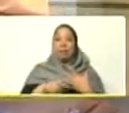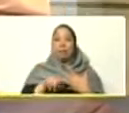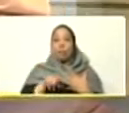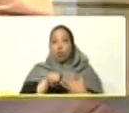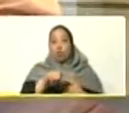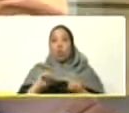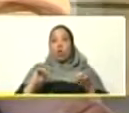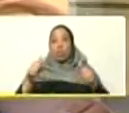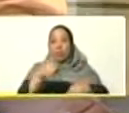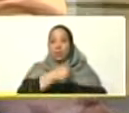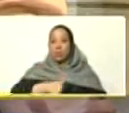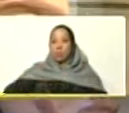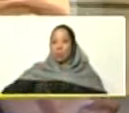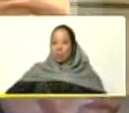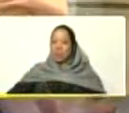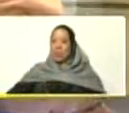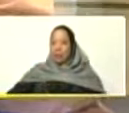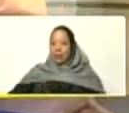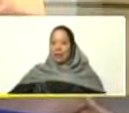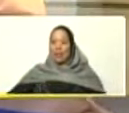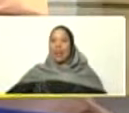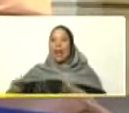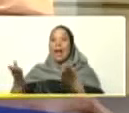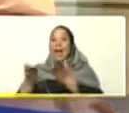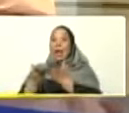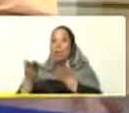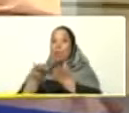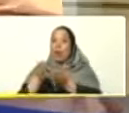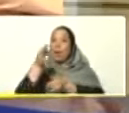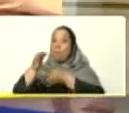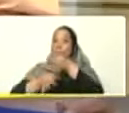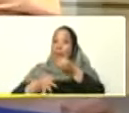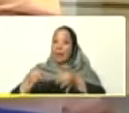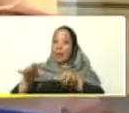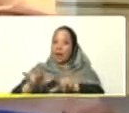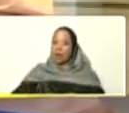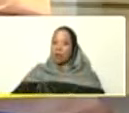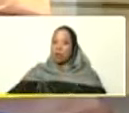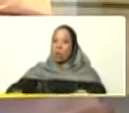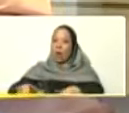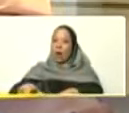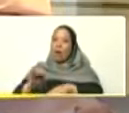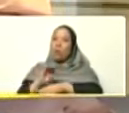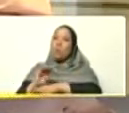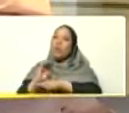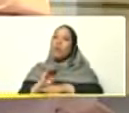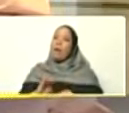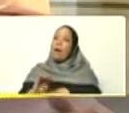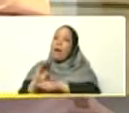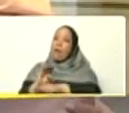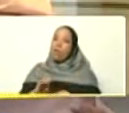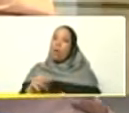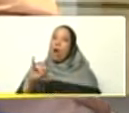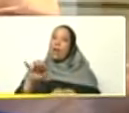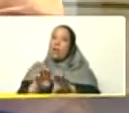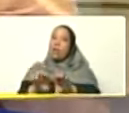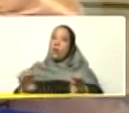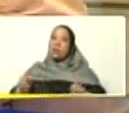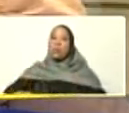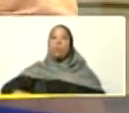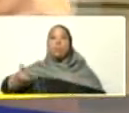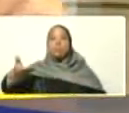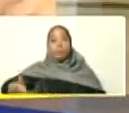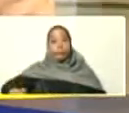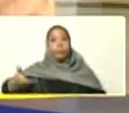usted, donde nos indica que las escuelas deben ser esos sitios educativos, protegidos, porque es a través, pues,